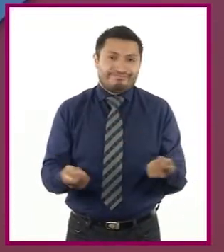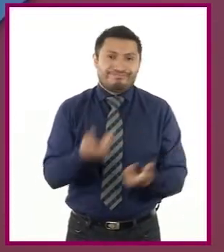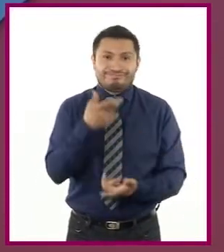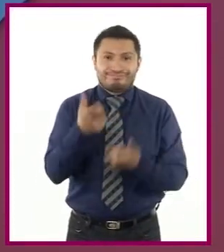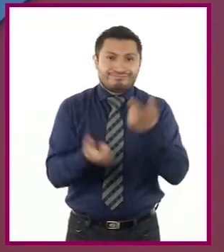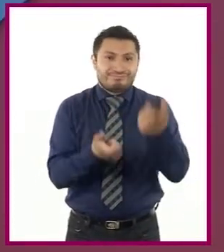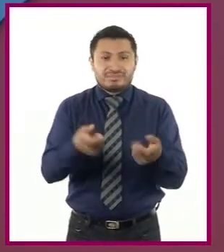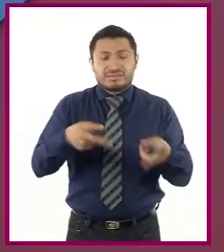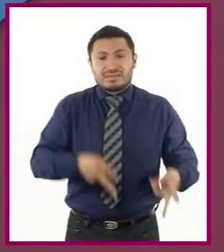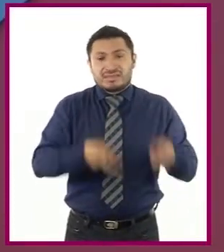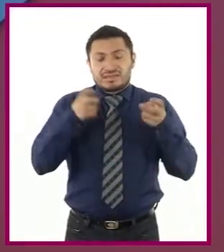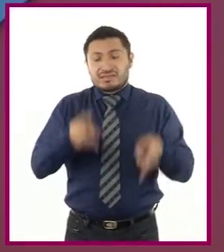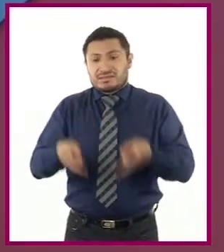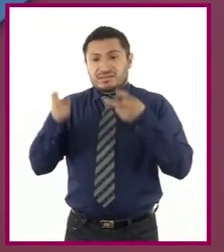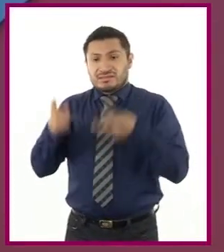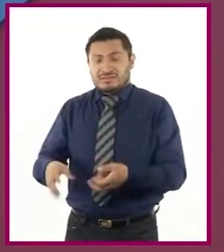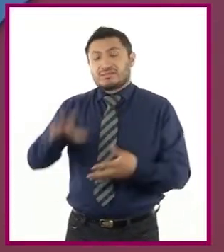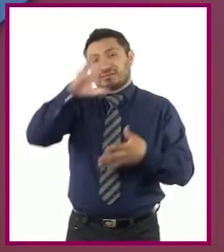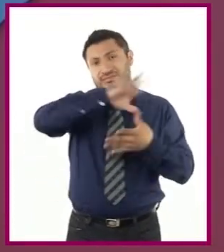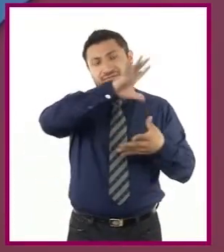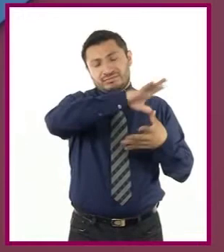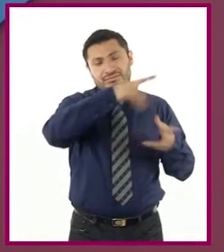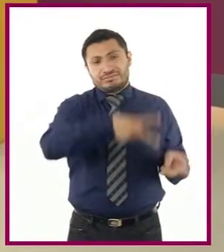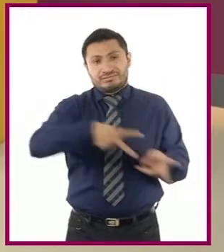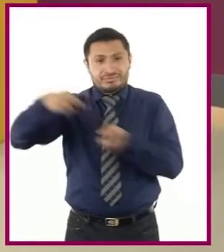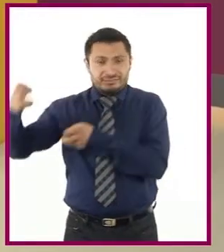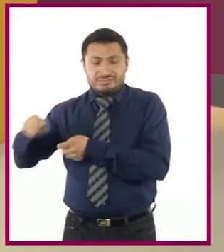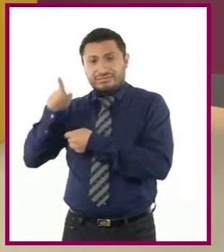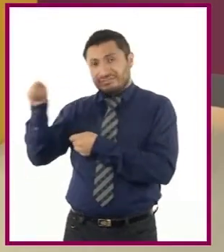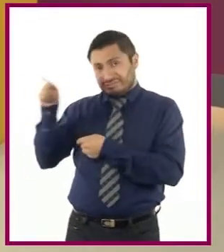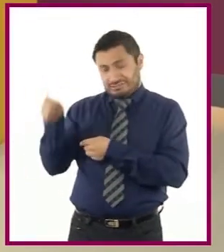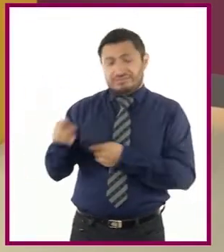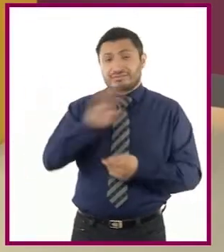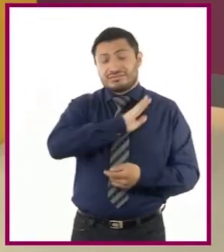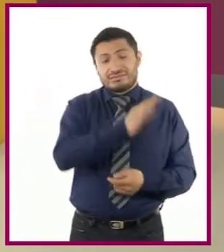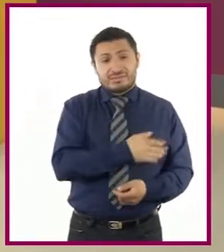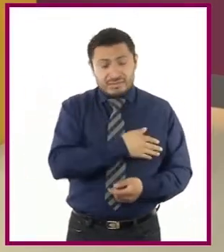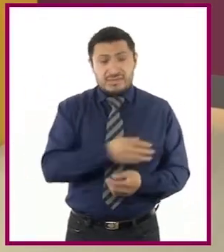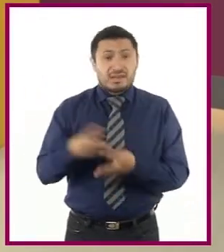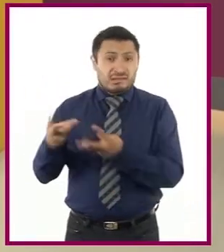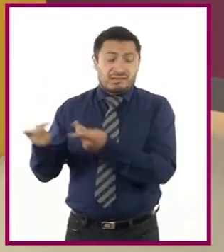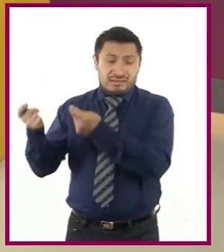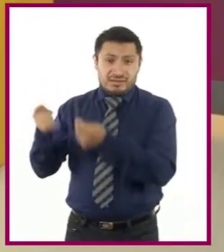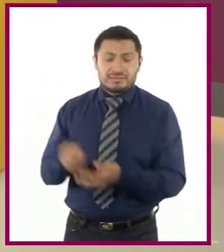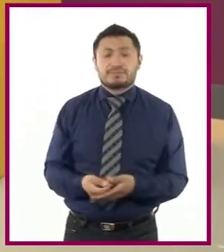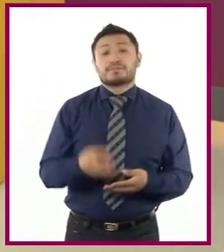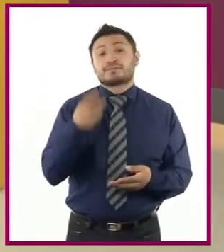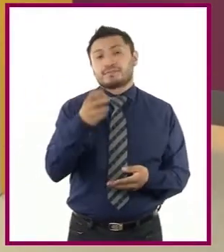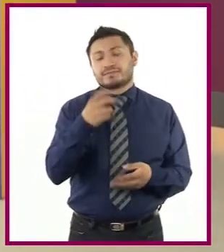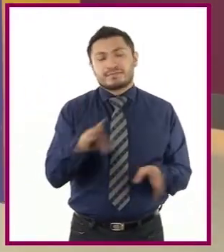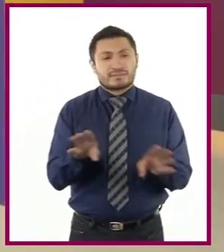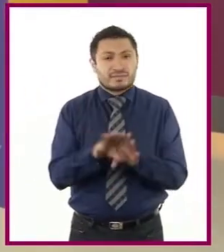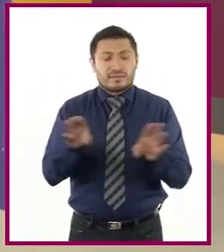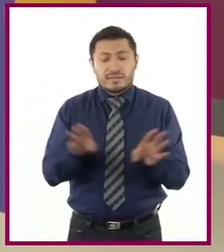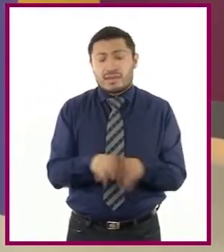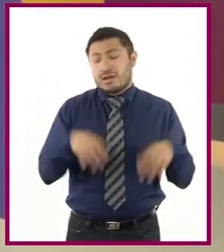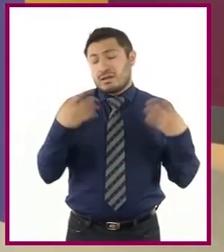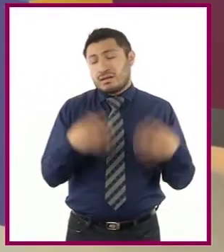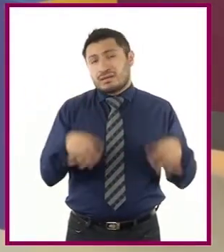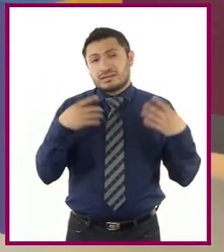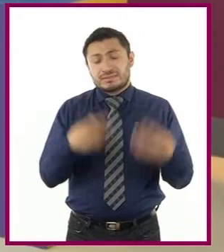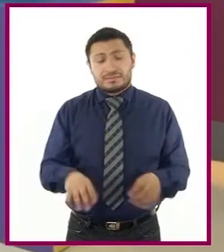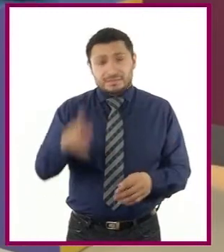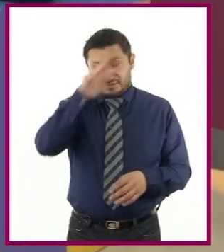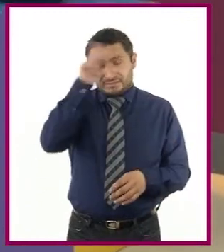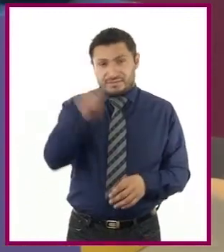riqueza extraída de sus colonias americanas. Esta situación de sujeción colonial se agudizó con la llegada al